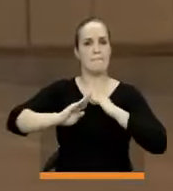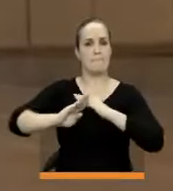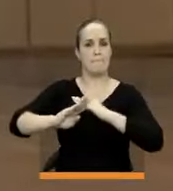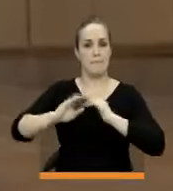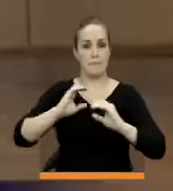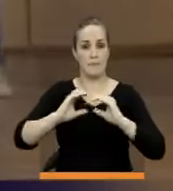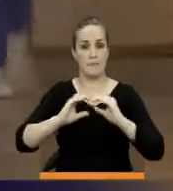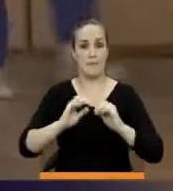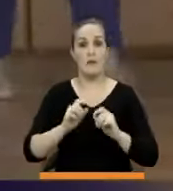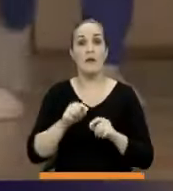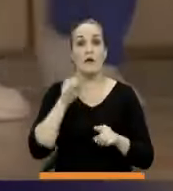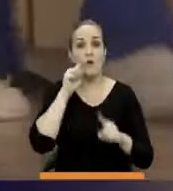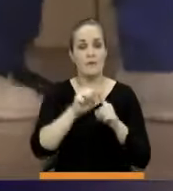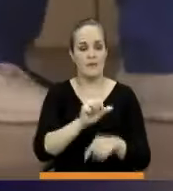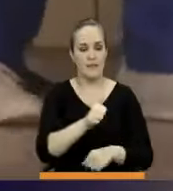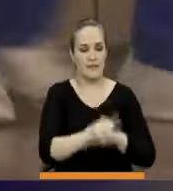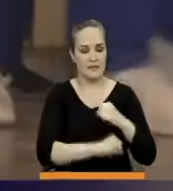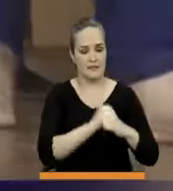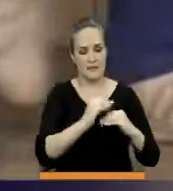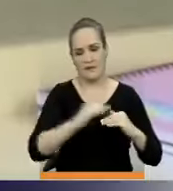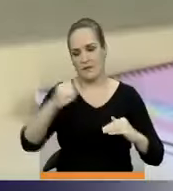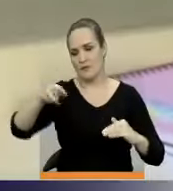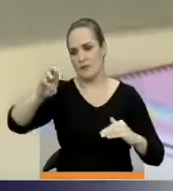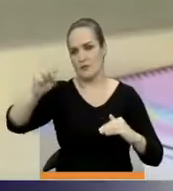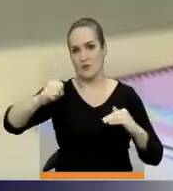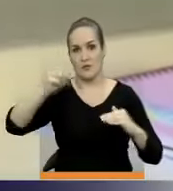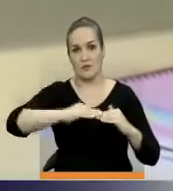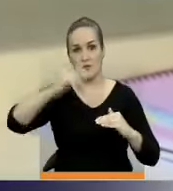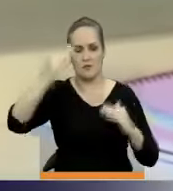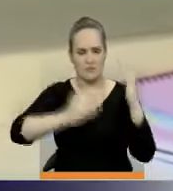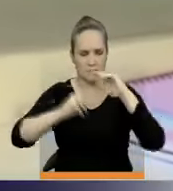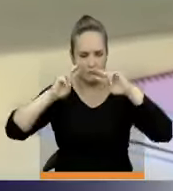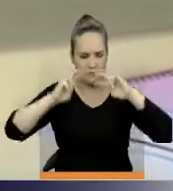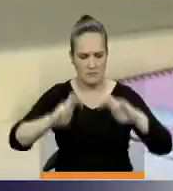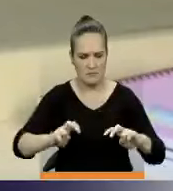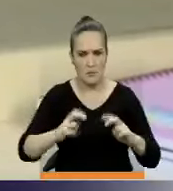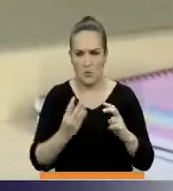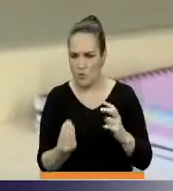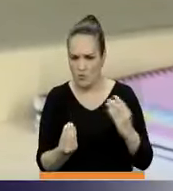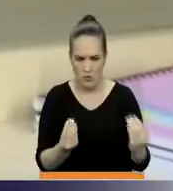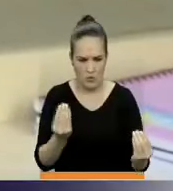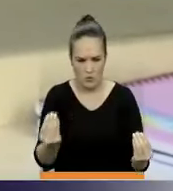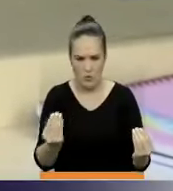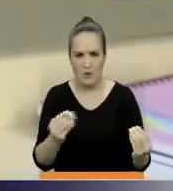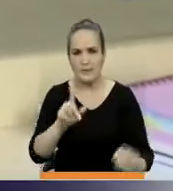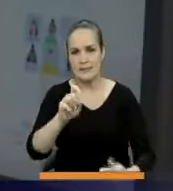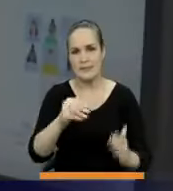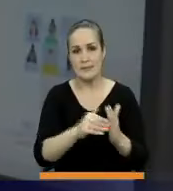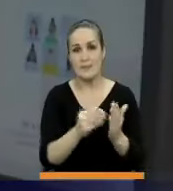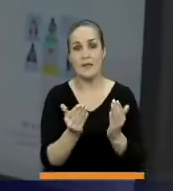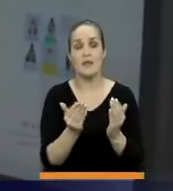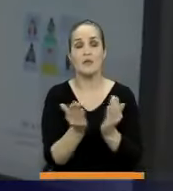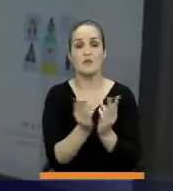Centrada en estudiantes entre 10 y 18 años, el estudio abarca una muestra extensa de más de 6.000